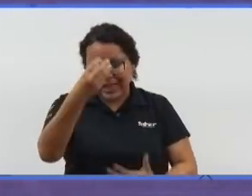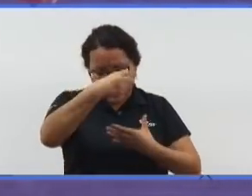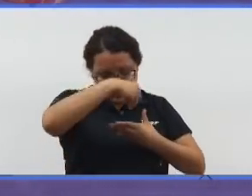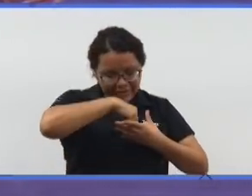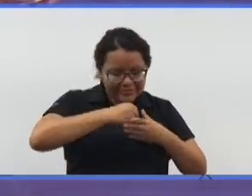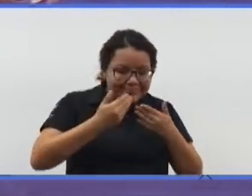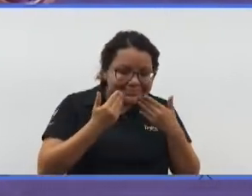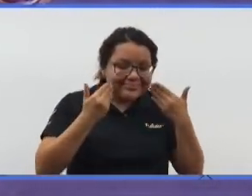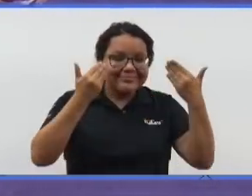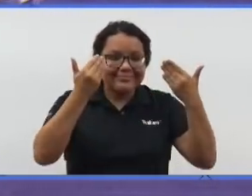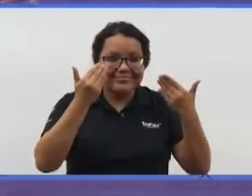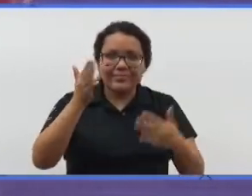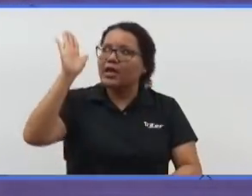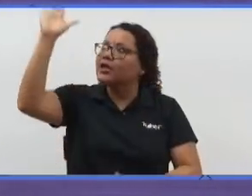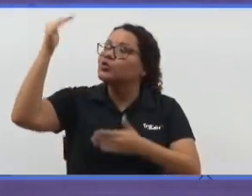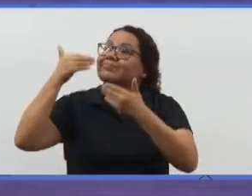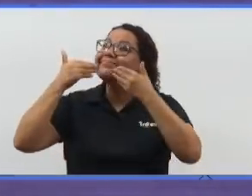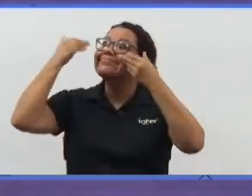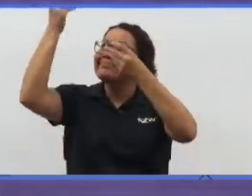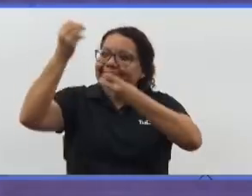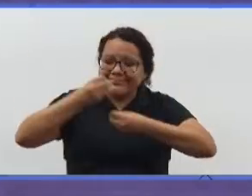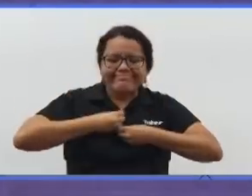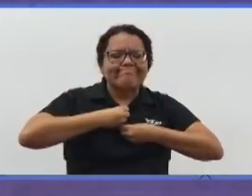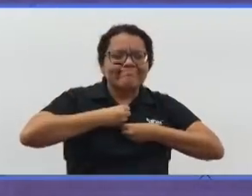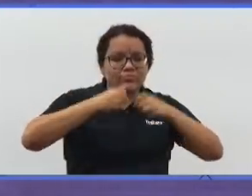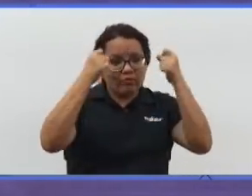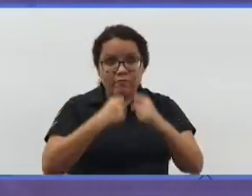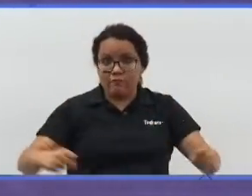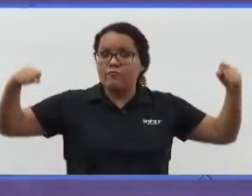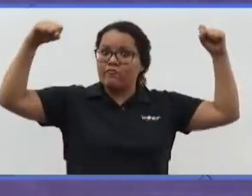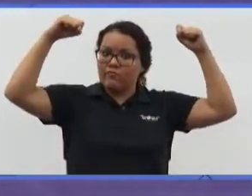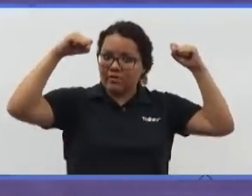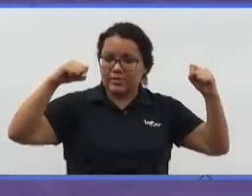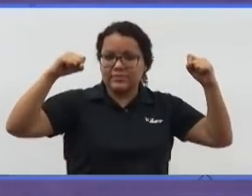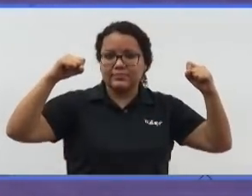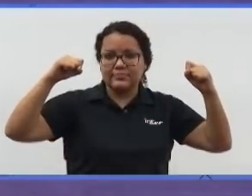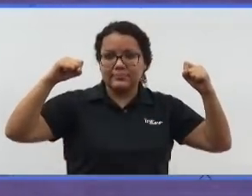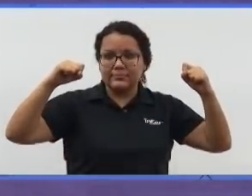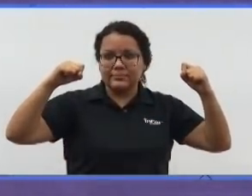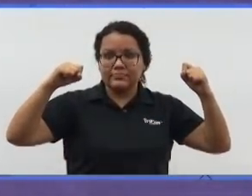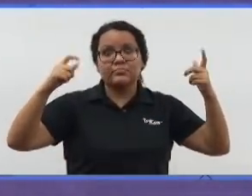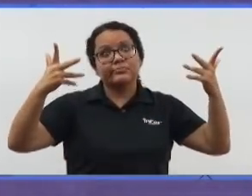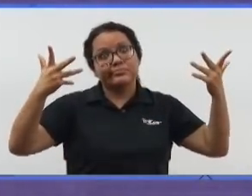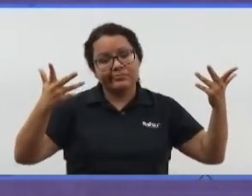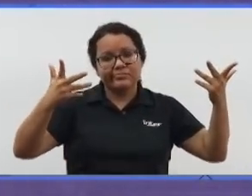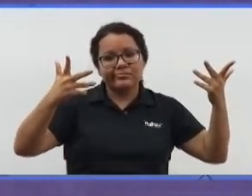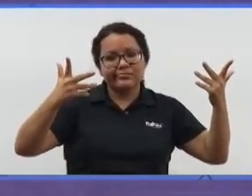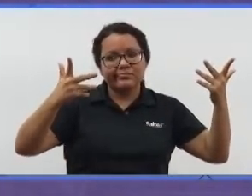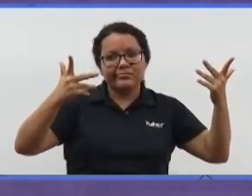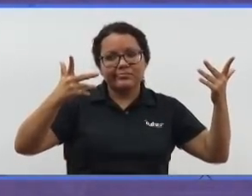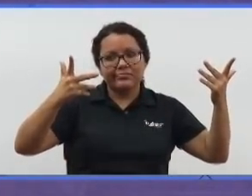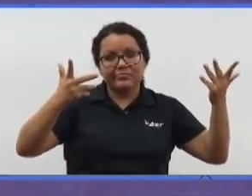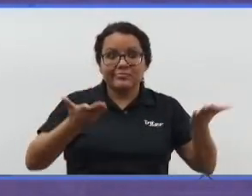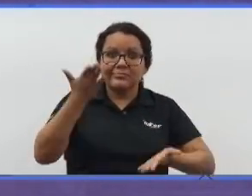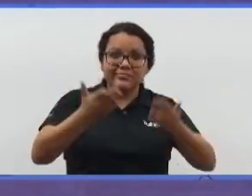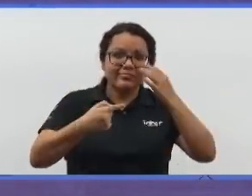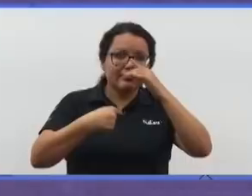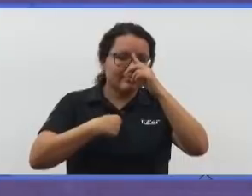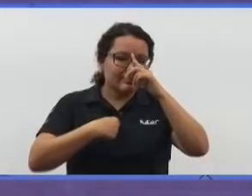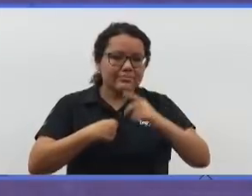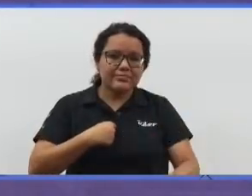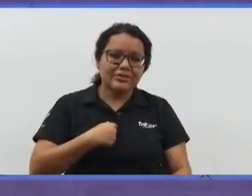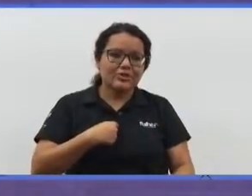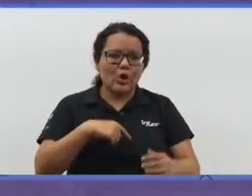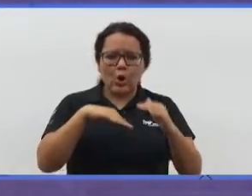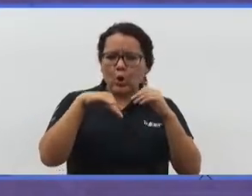señor es nuestra fortaleza y yo no lo voy a reír tal vez porque hay me siento muy